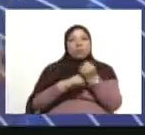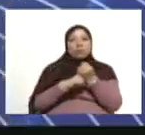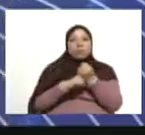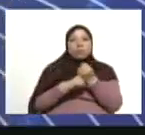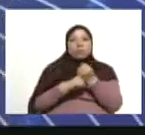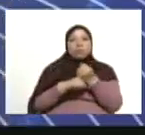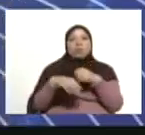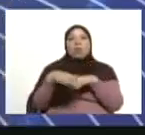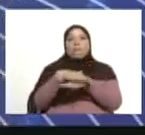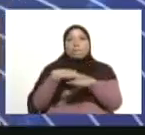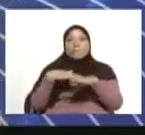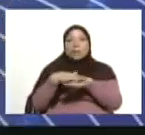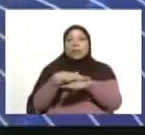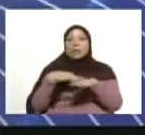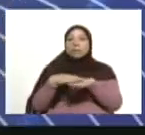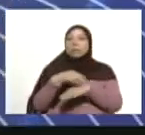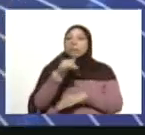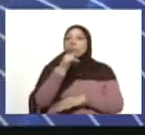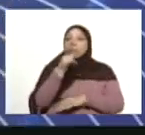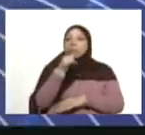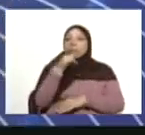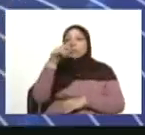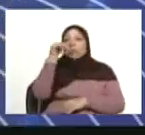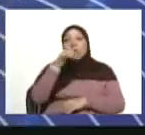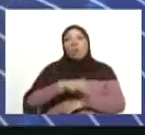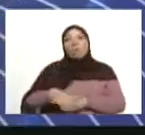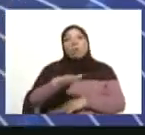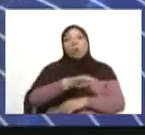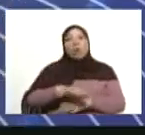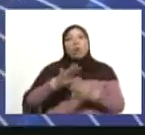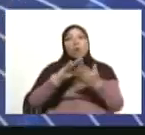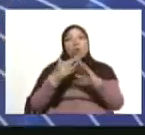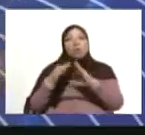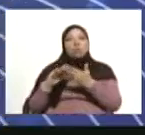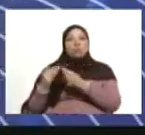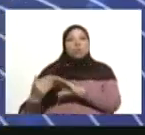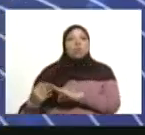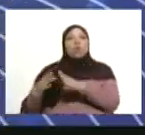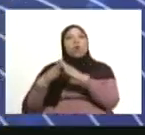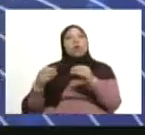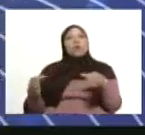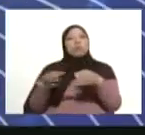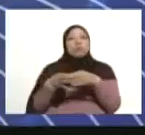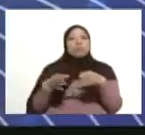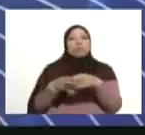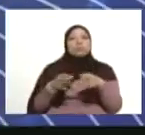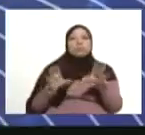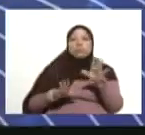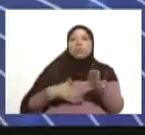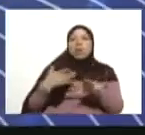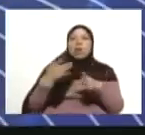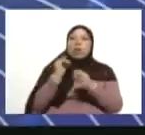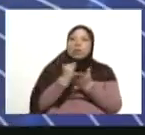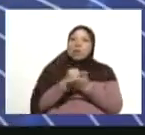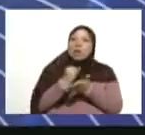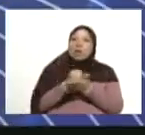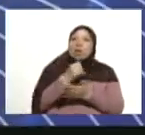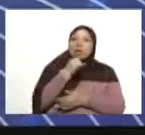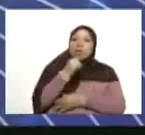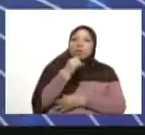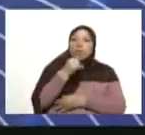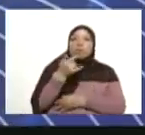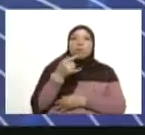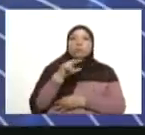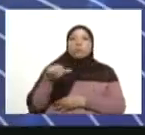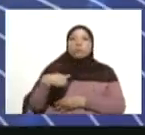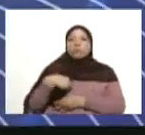con los ministros, con la ciudadana ministra de los pueblos y comunidades indígenas, que ha desplegado todo un equipo para poder identificar las potencialidades que